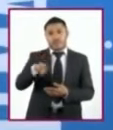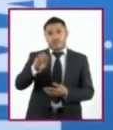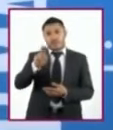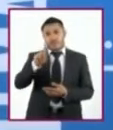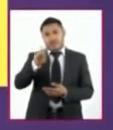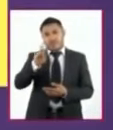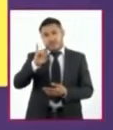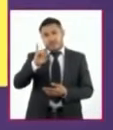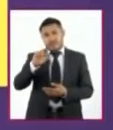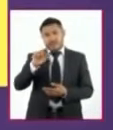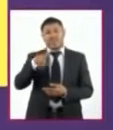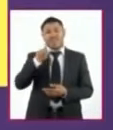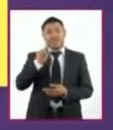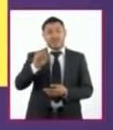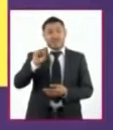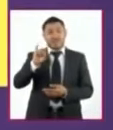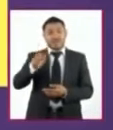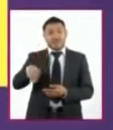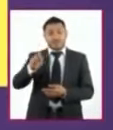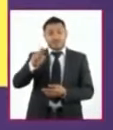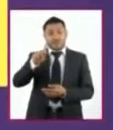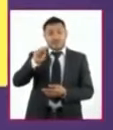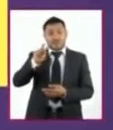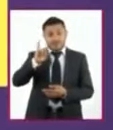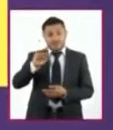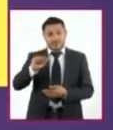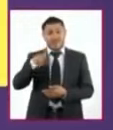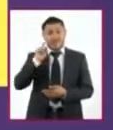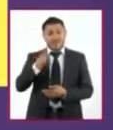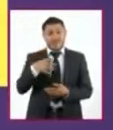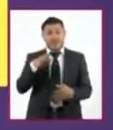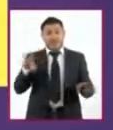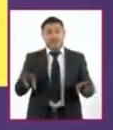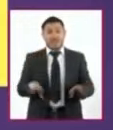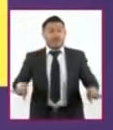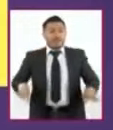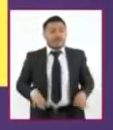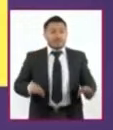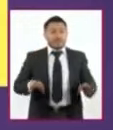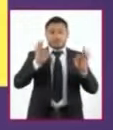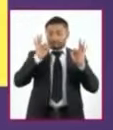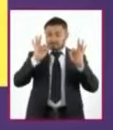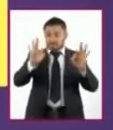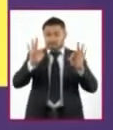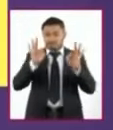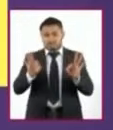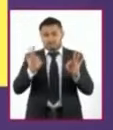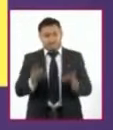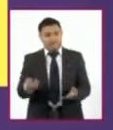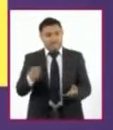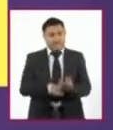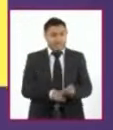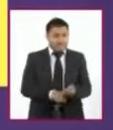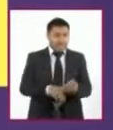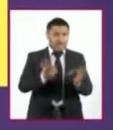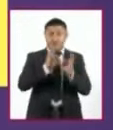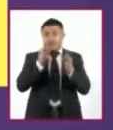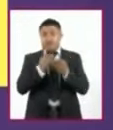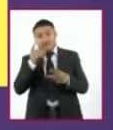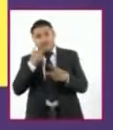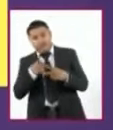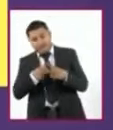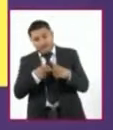simetría? Simetría es la correspondencia exacta en la disposición de los elementos que forman una figura,